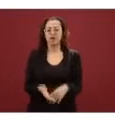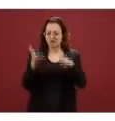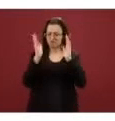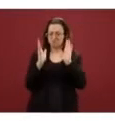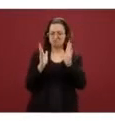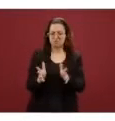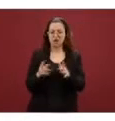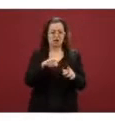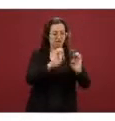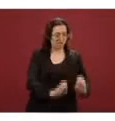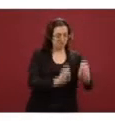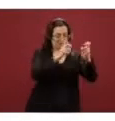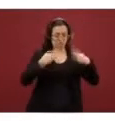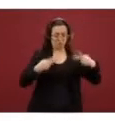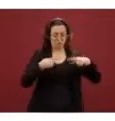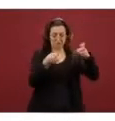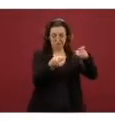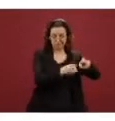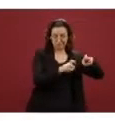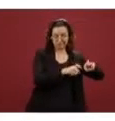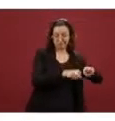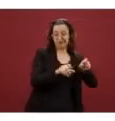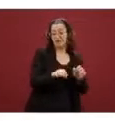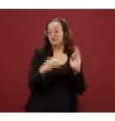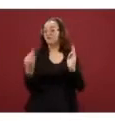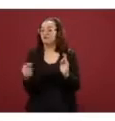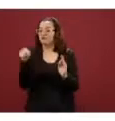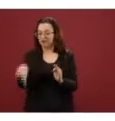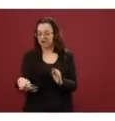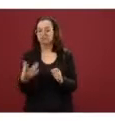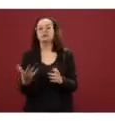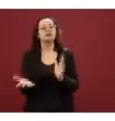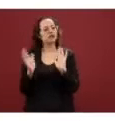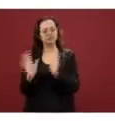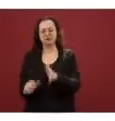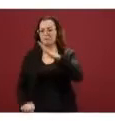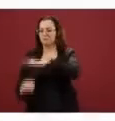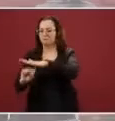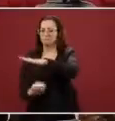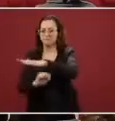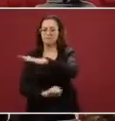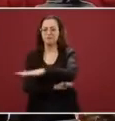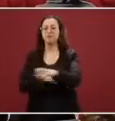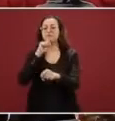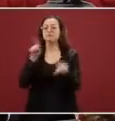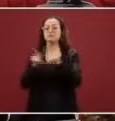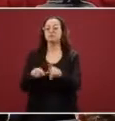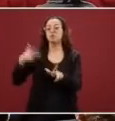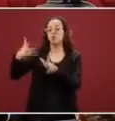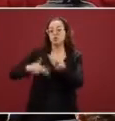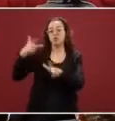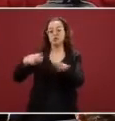terminal de pasajeros, donde inclusive pueden haber ya la cimentación para recibir la estructura del tren suburbano. La siguiente, por